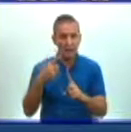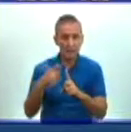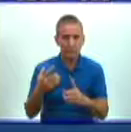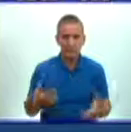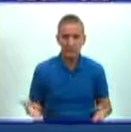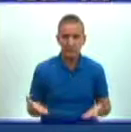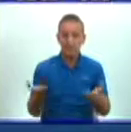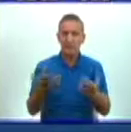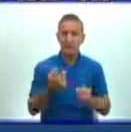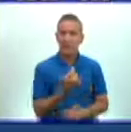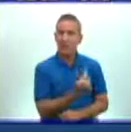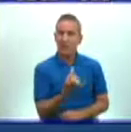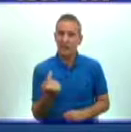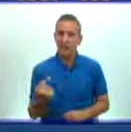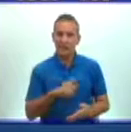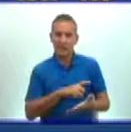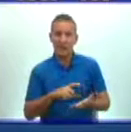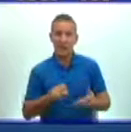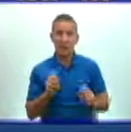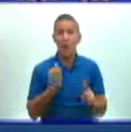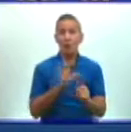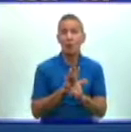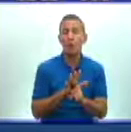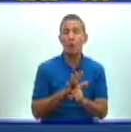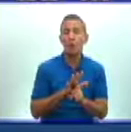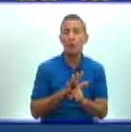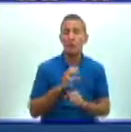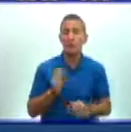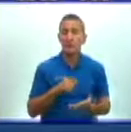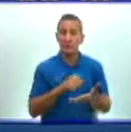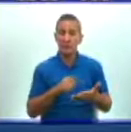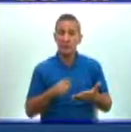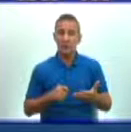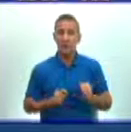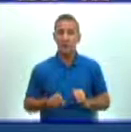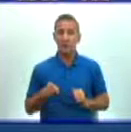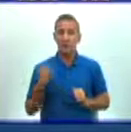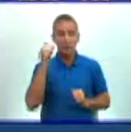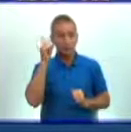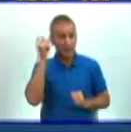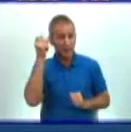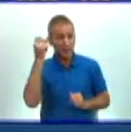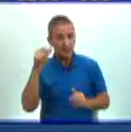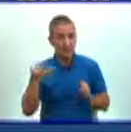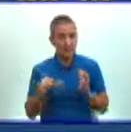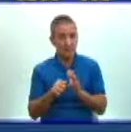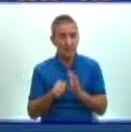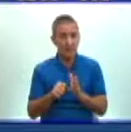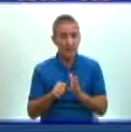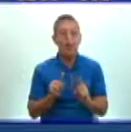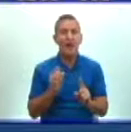por escribir tu idea central al inicio de la redacción.